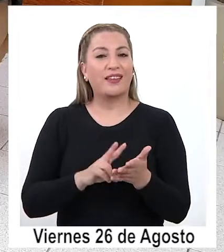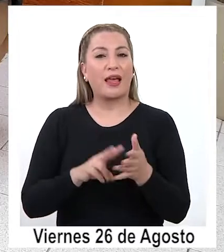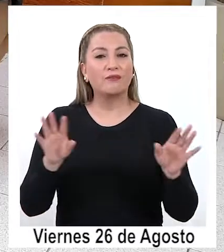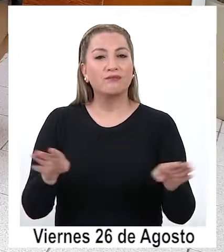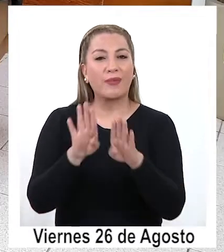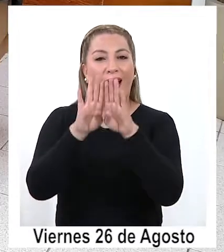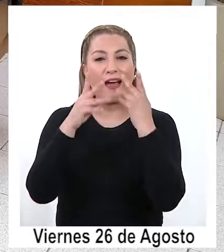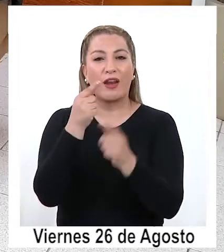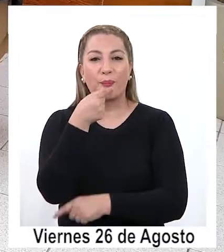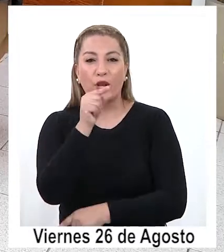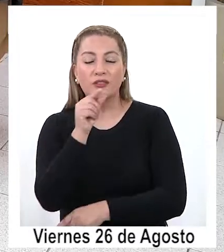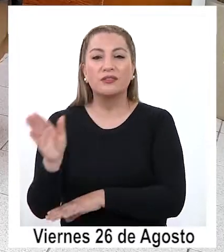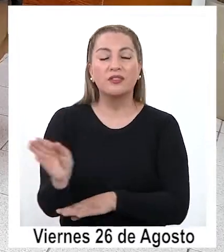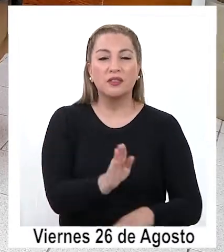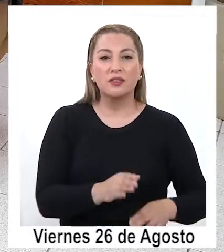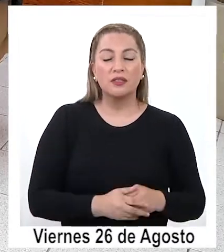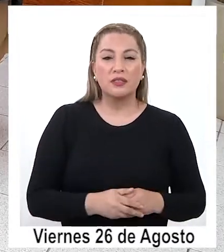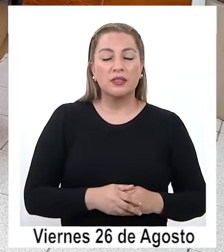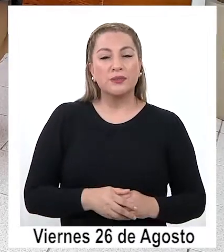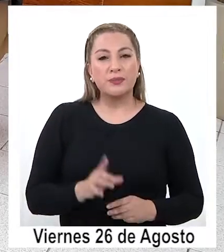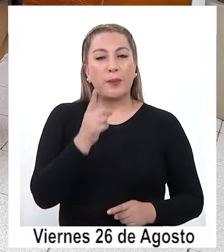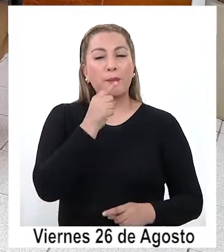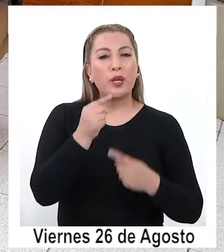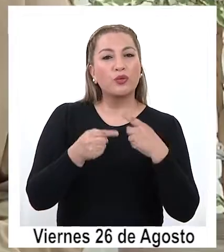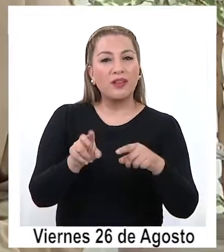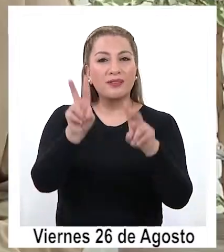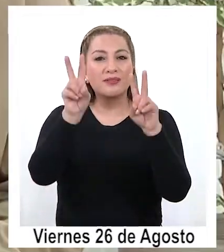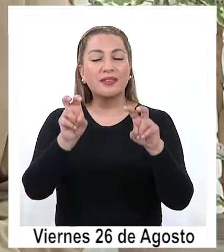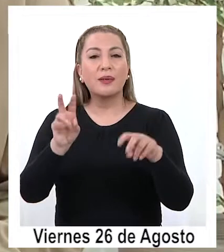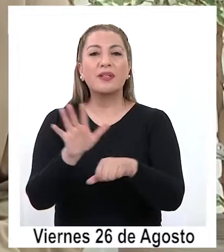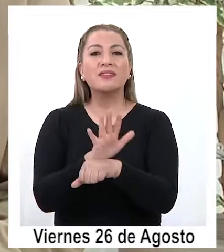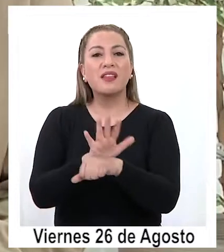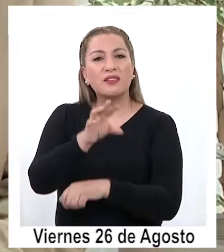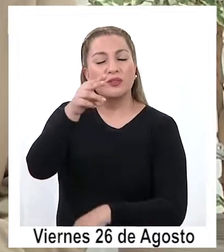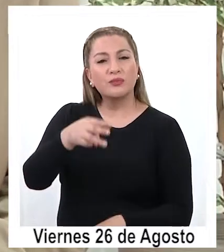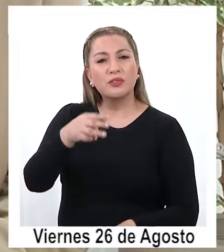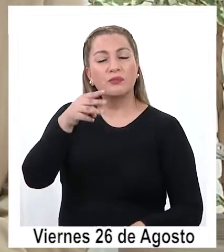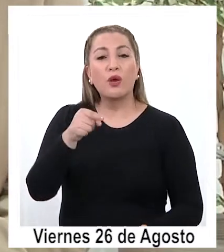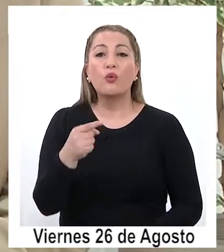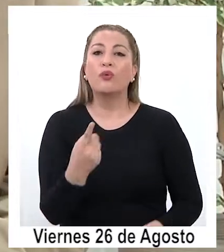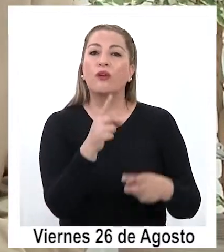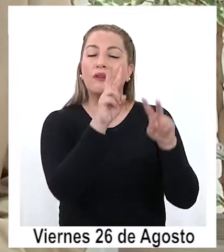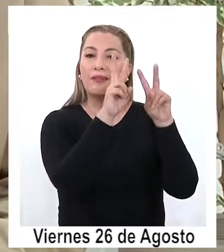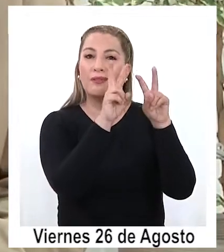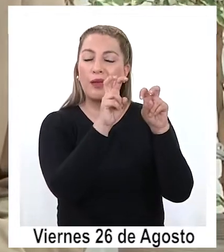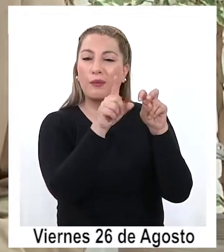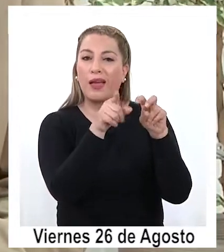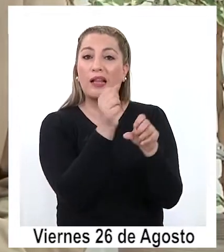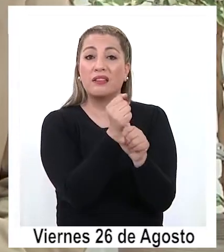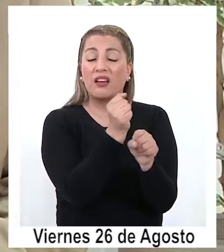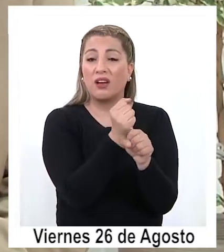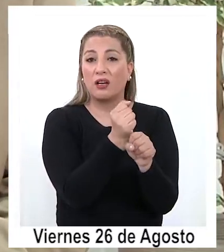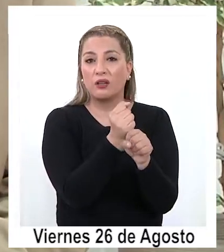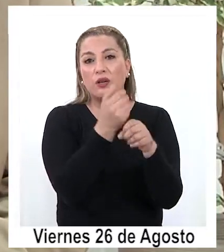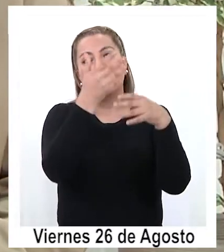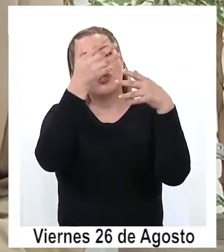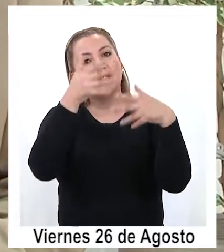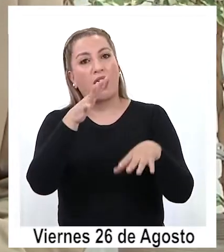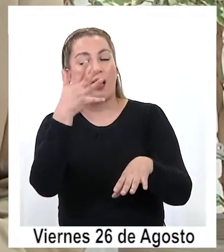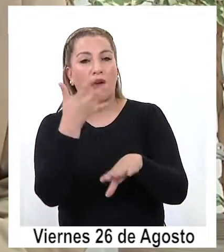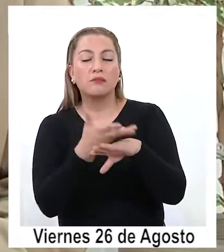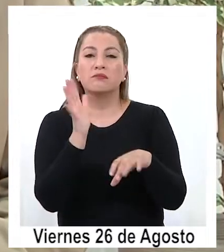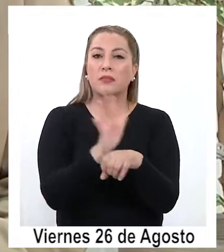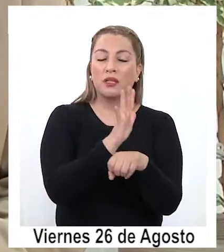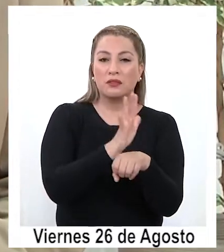reactive pronto Hay dos derivadas de este tema del teatro municipal una es la gestión, porque una vez que tenemos el